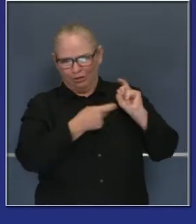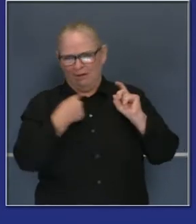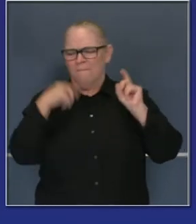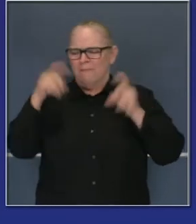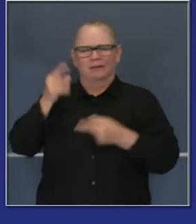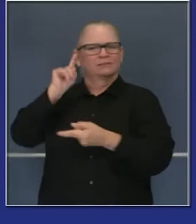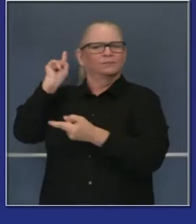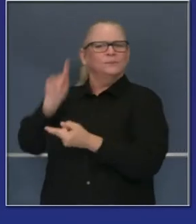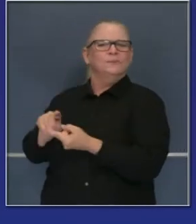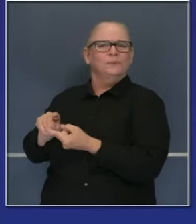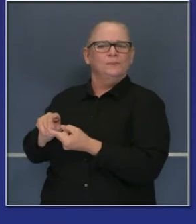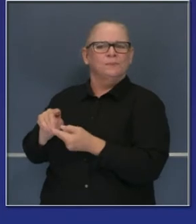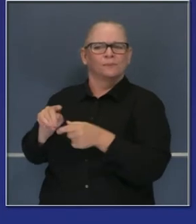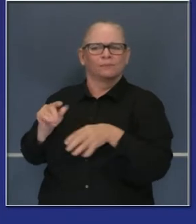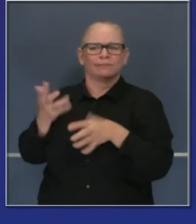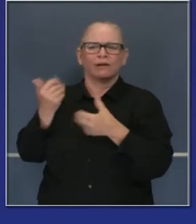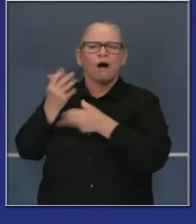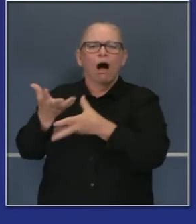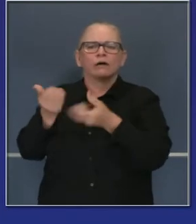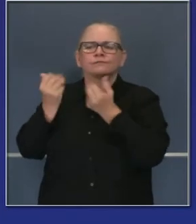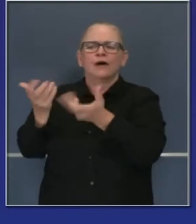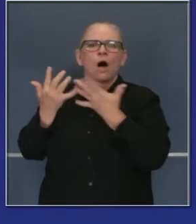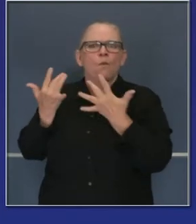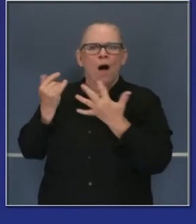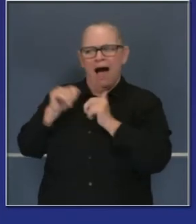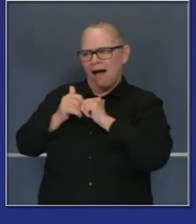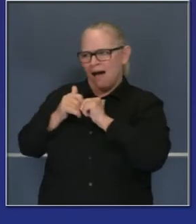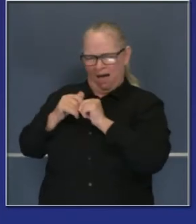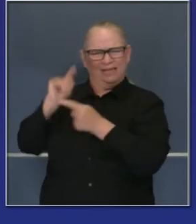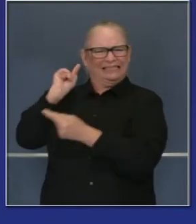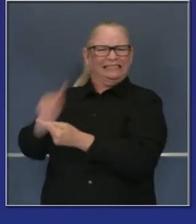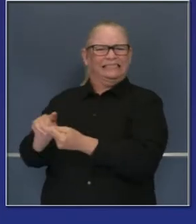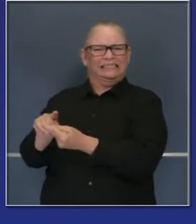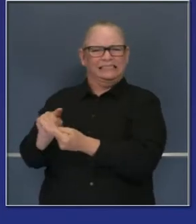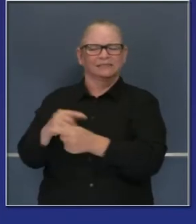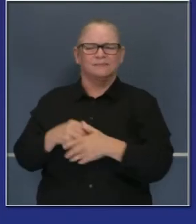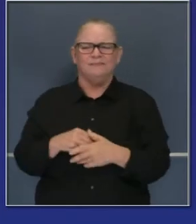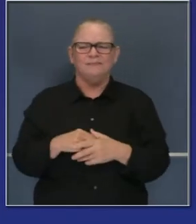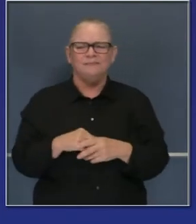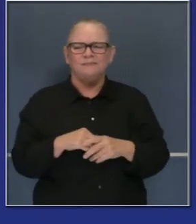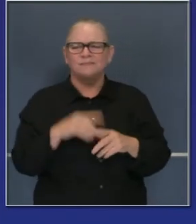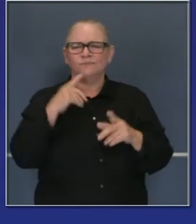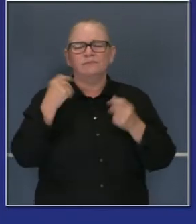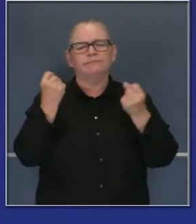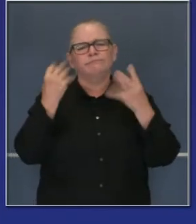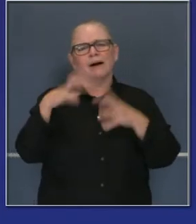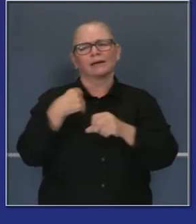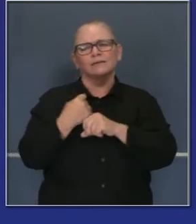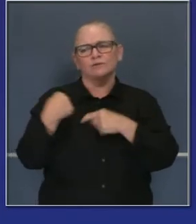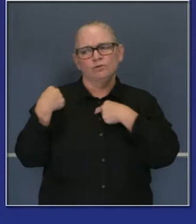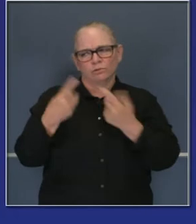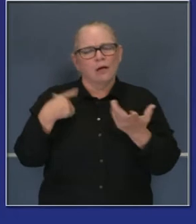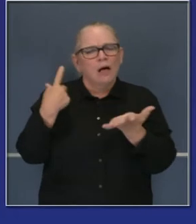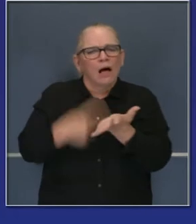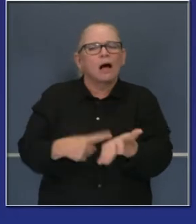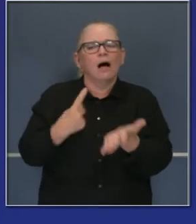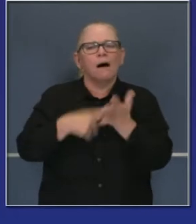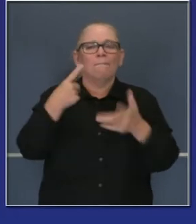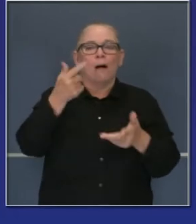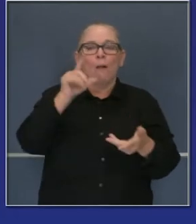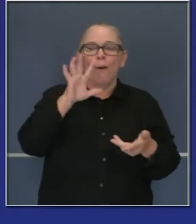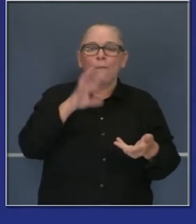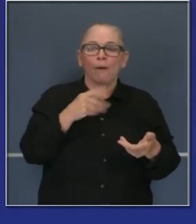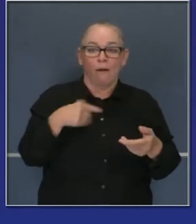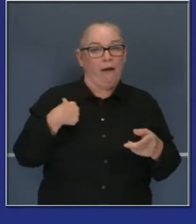y es un compromiso que yo mencioné ya en los últimos años en los últimos días lo he hecho incluso cuando trabajaba